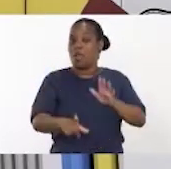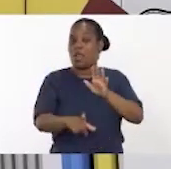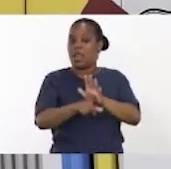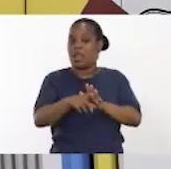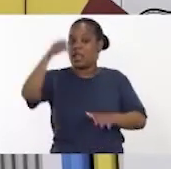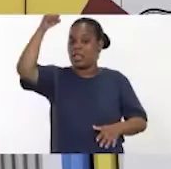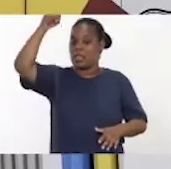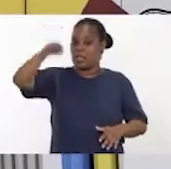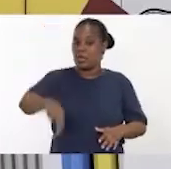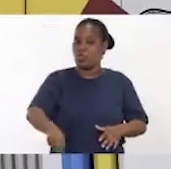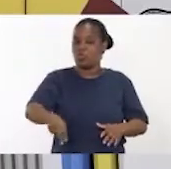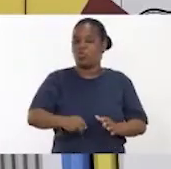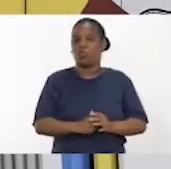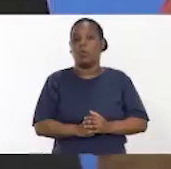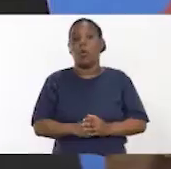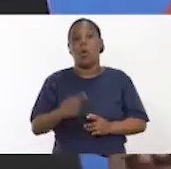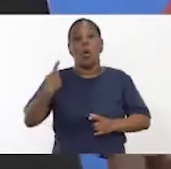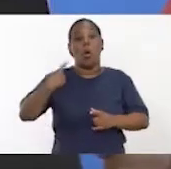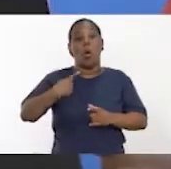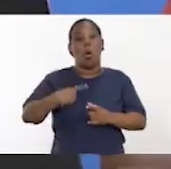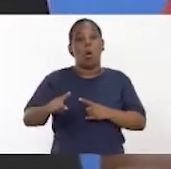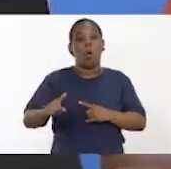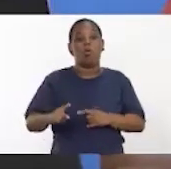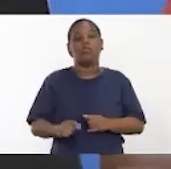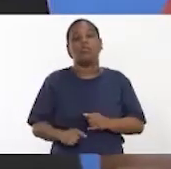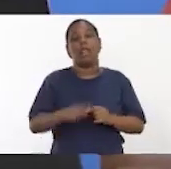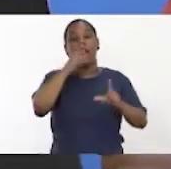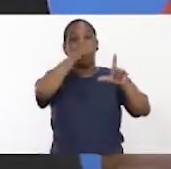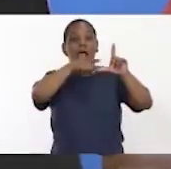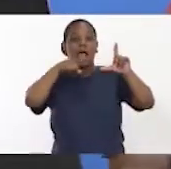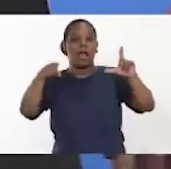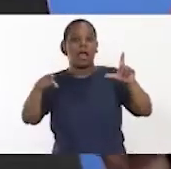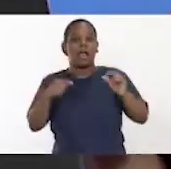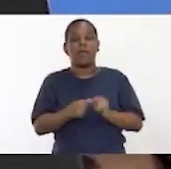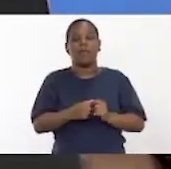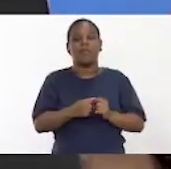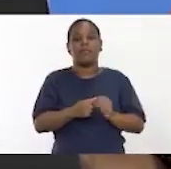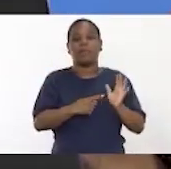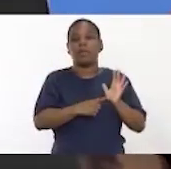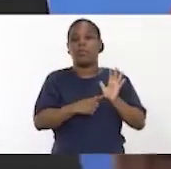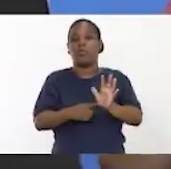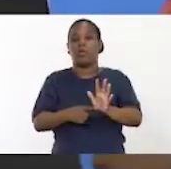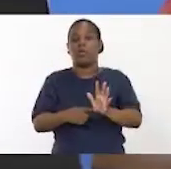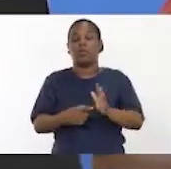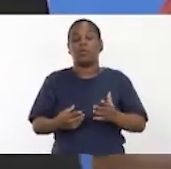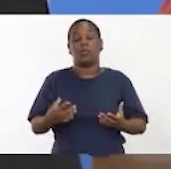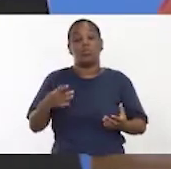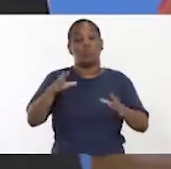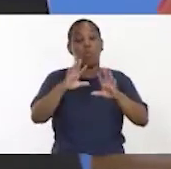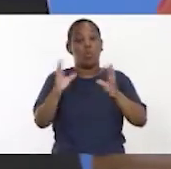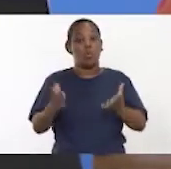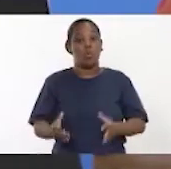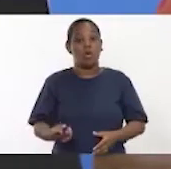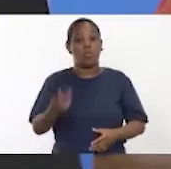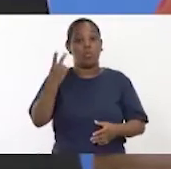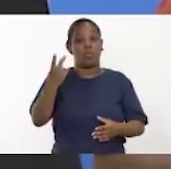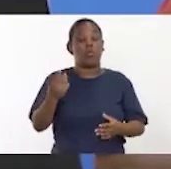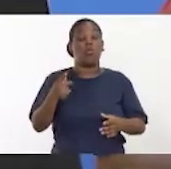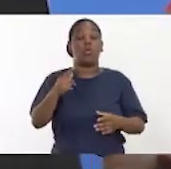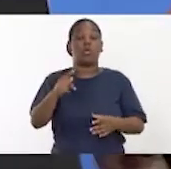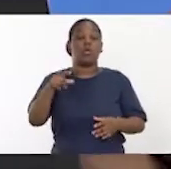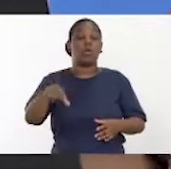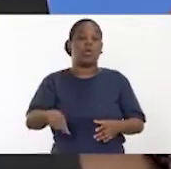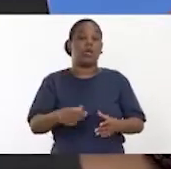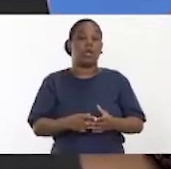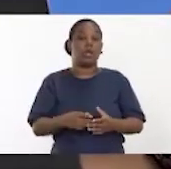Newton. Otra, la gráfica muestra un cuerpo de masa 2 kilogramos sobre el que se aplica